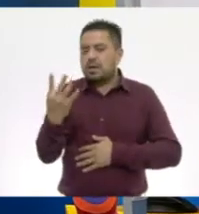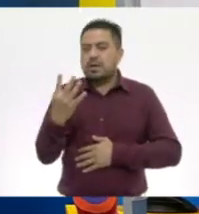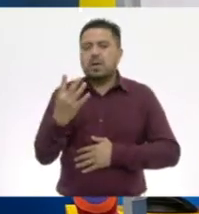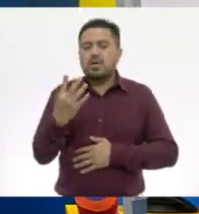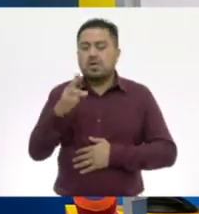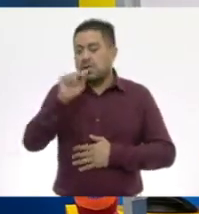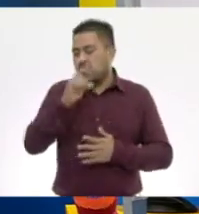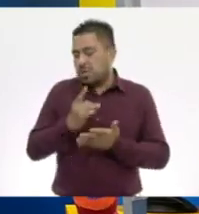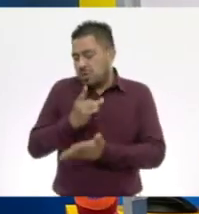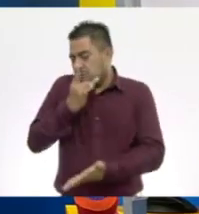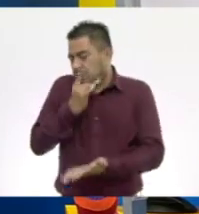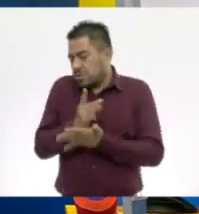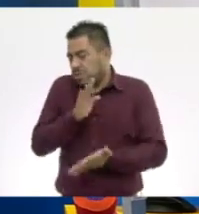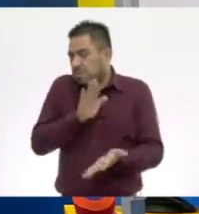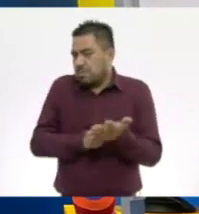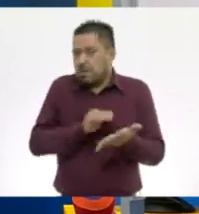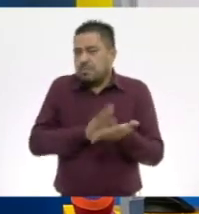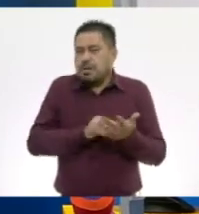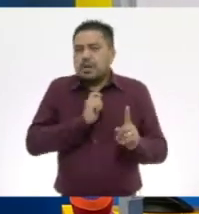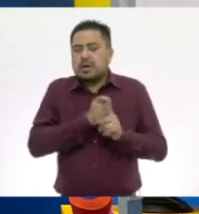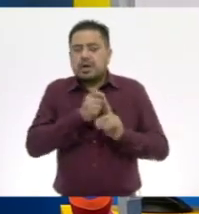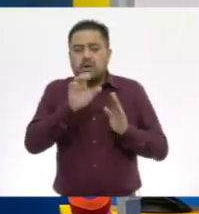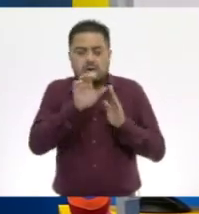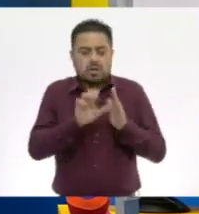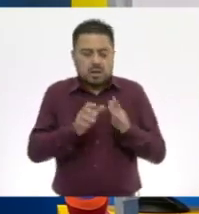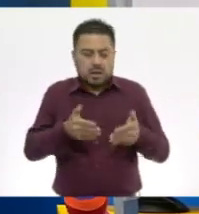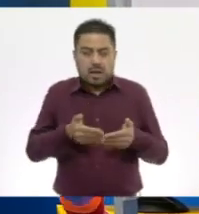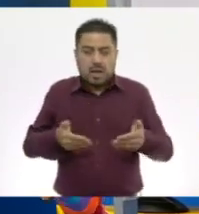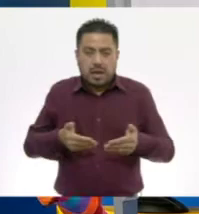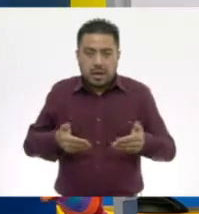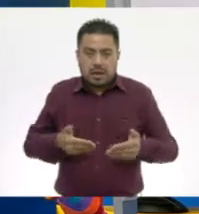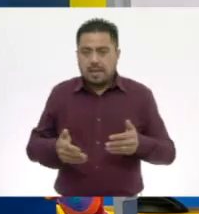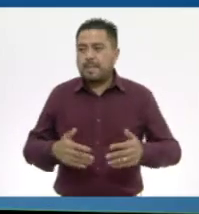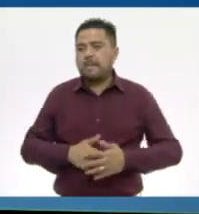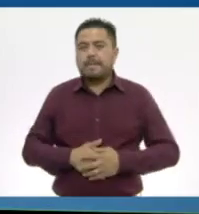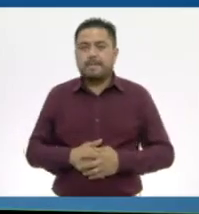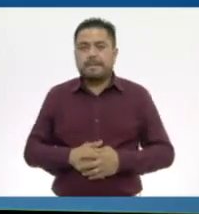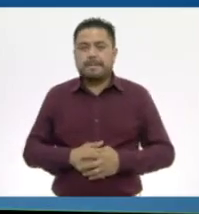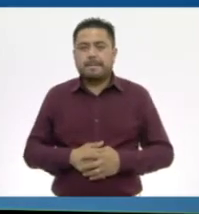no es el único antecedente de la Constitución actual.